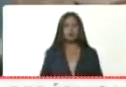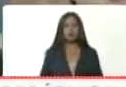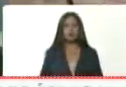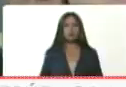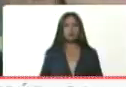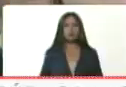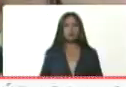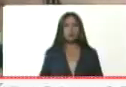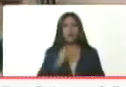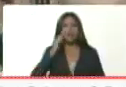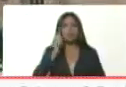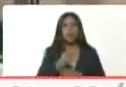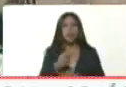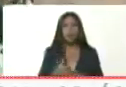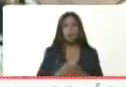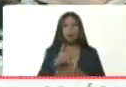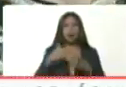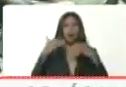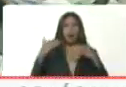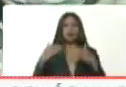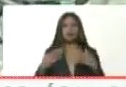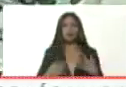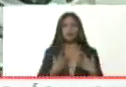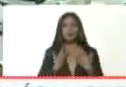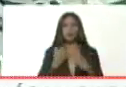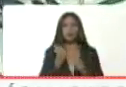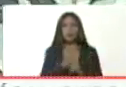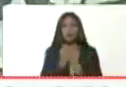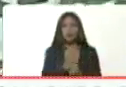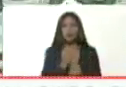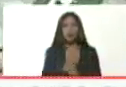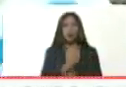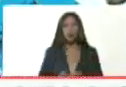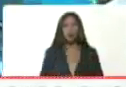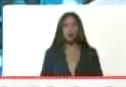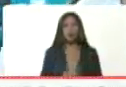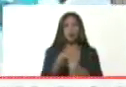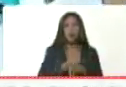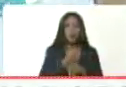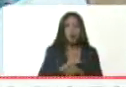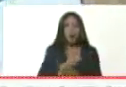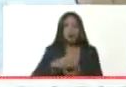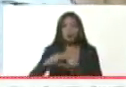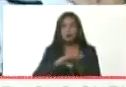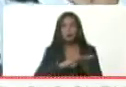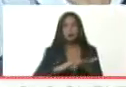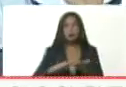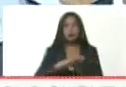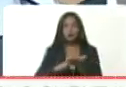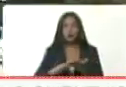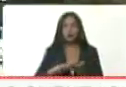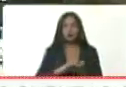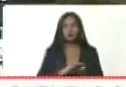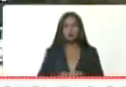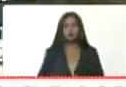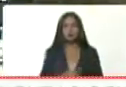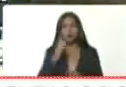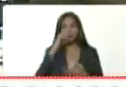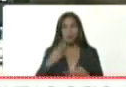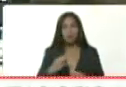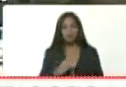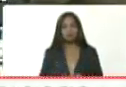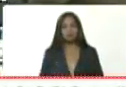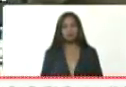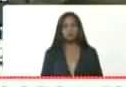debe ser la más grande motivación para el trabajo para la búsqueda de soluciones verdad